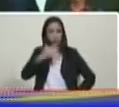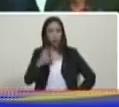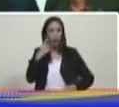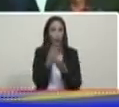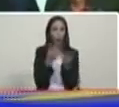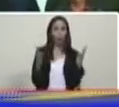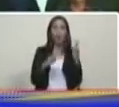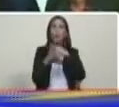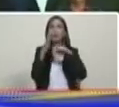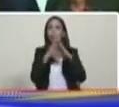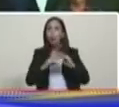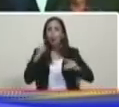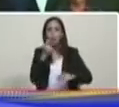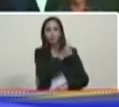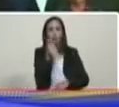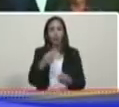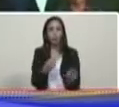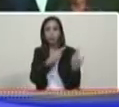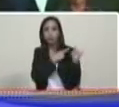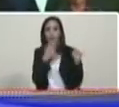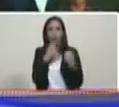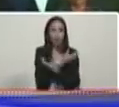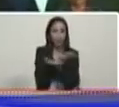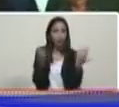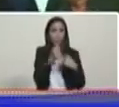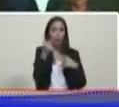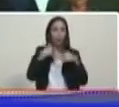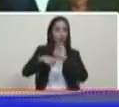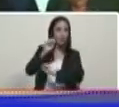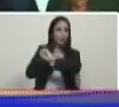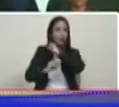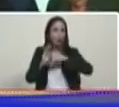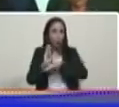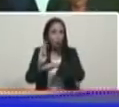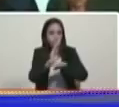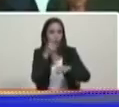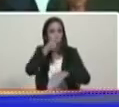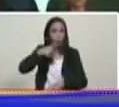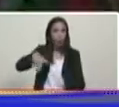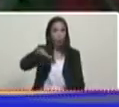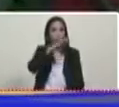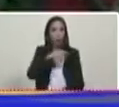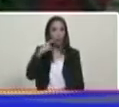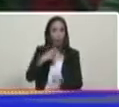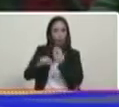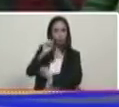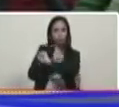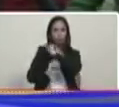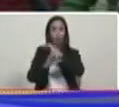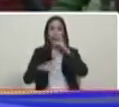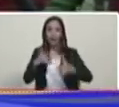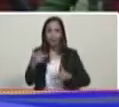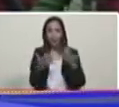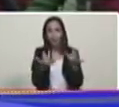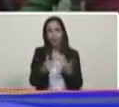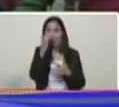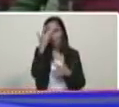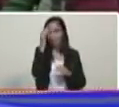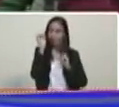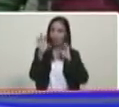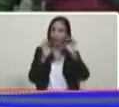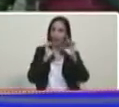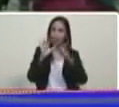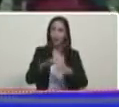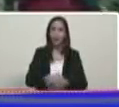están encargadas y responsables de proteger y servir al pueblo en estas actividades, en estas fiestas